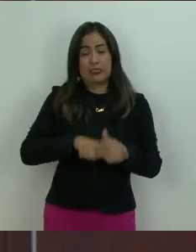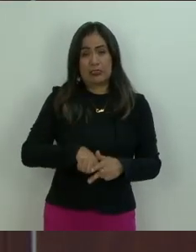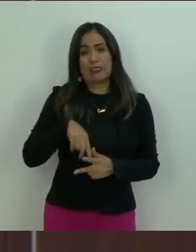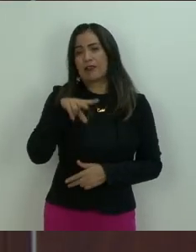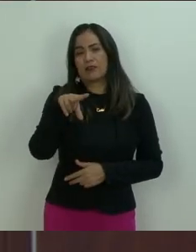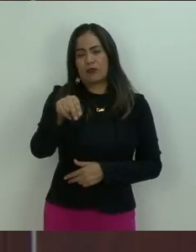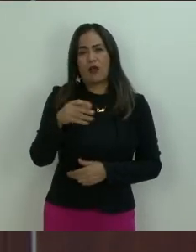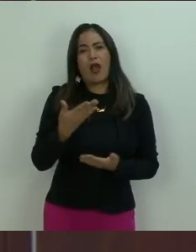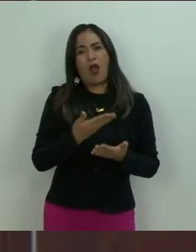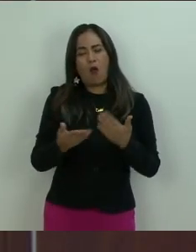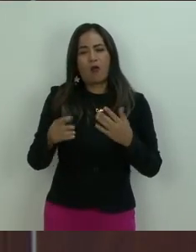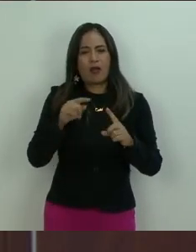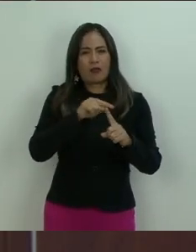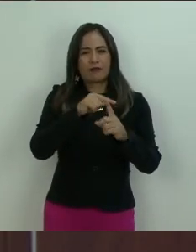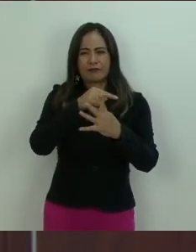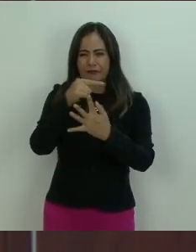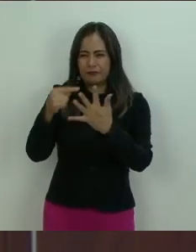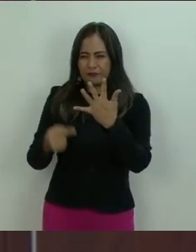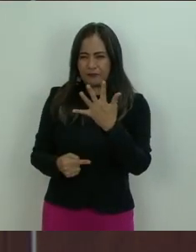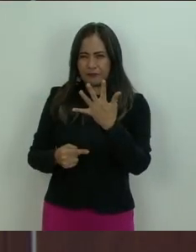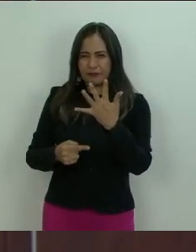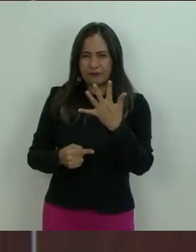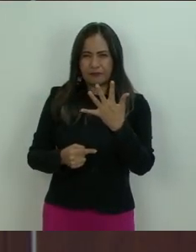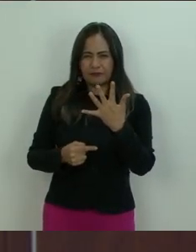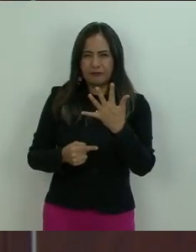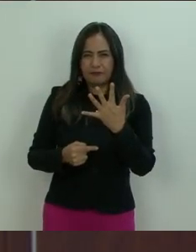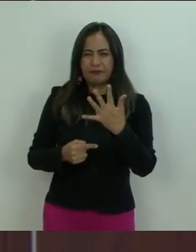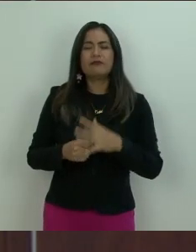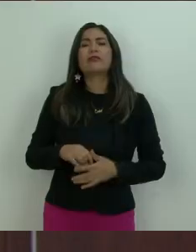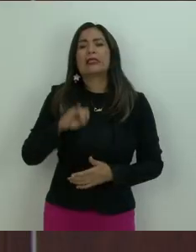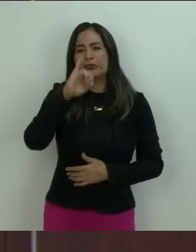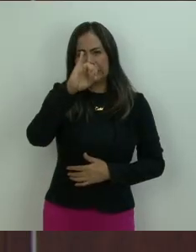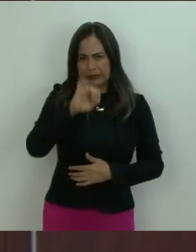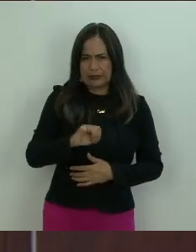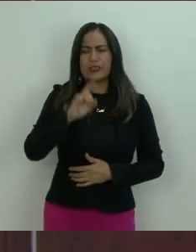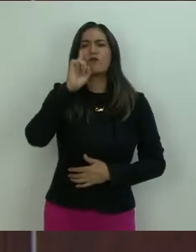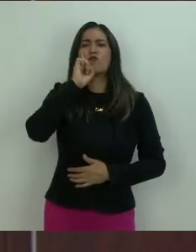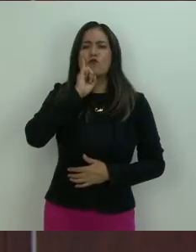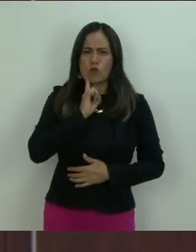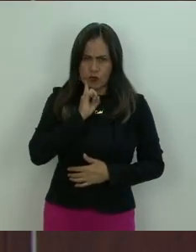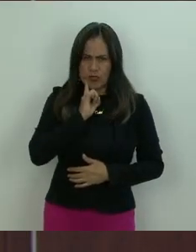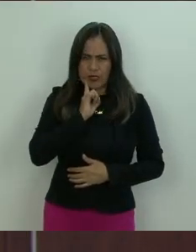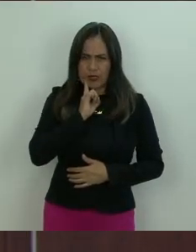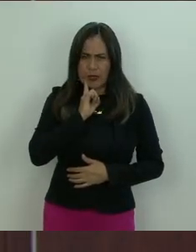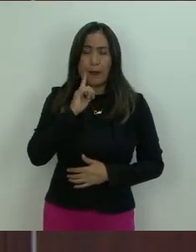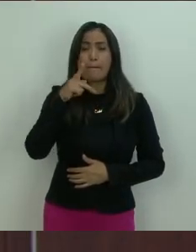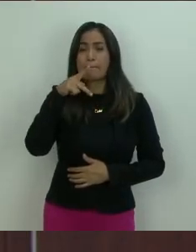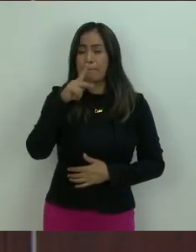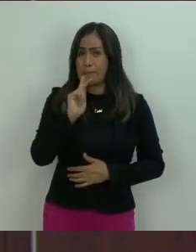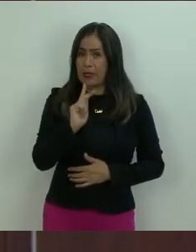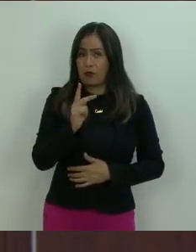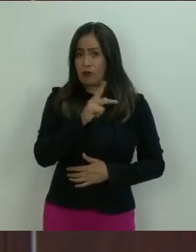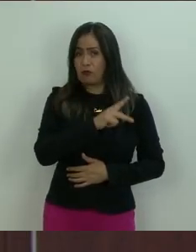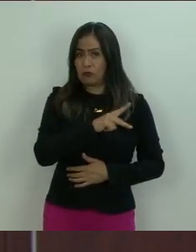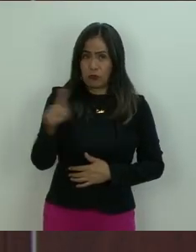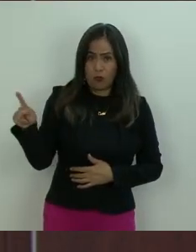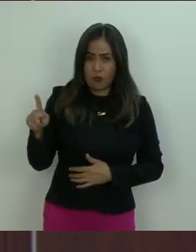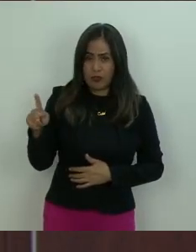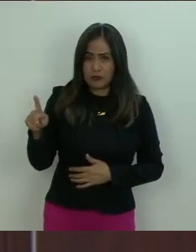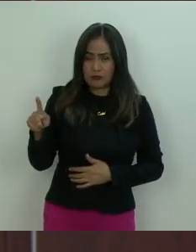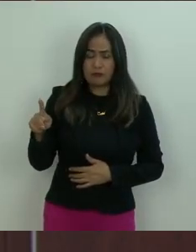criterio de interseccionalidad, lo que vas a ver es que haya mujeres, pero no solo mujeres en